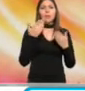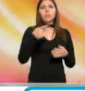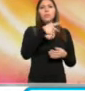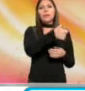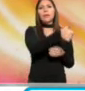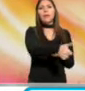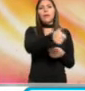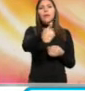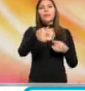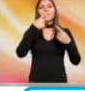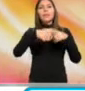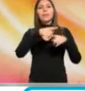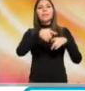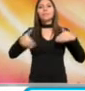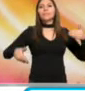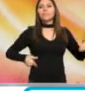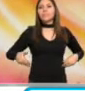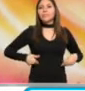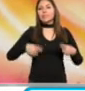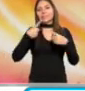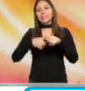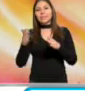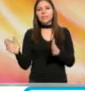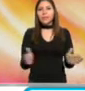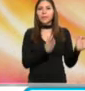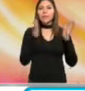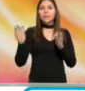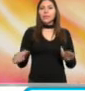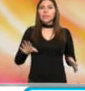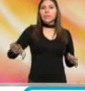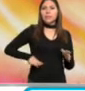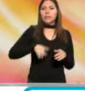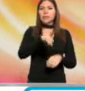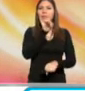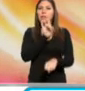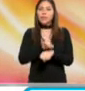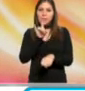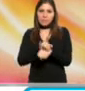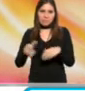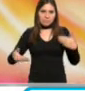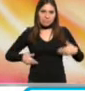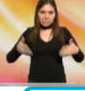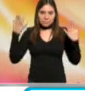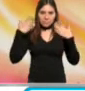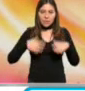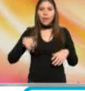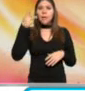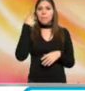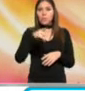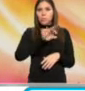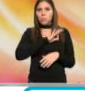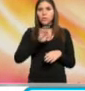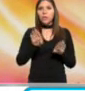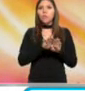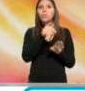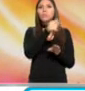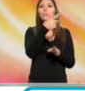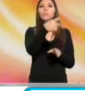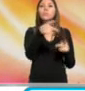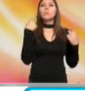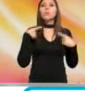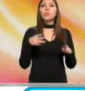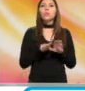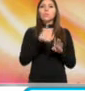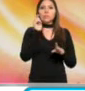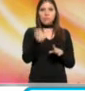¿Podemos encontrar como destellos de su personalidad en este personaje ficticio de alguna forma? Claro. Fíjate, por ejemplo, aquí vemos